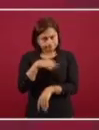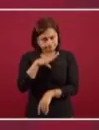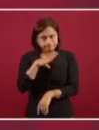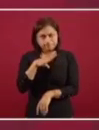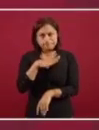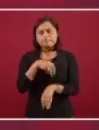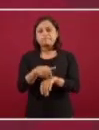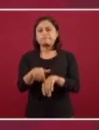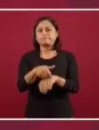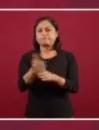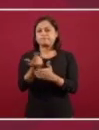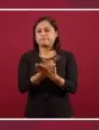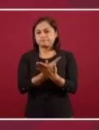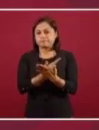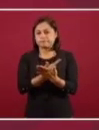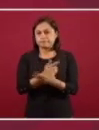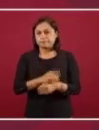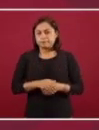Ustedes